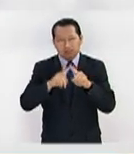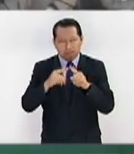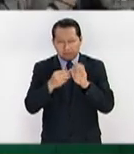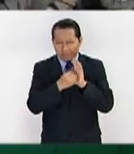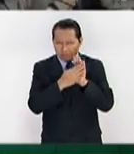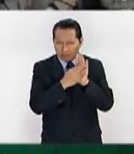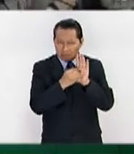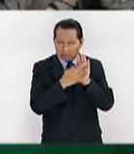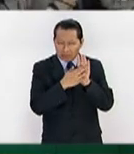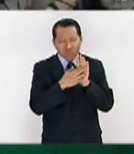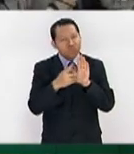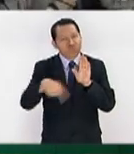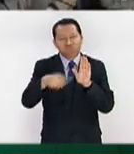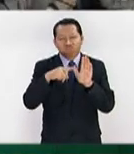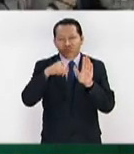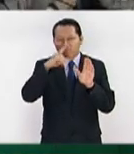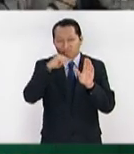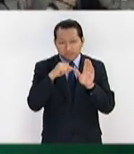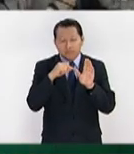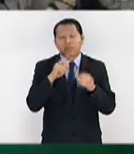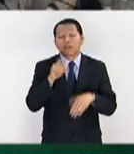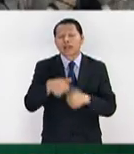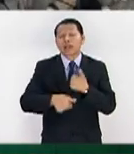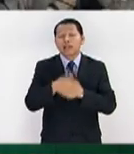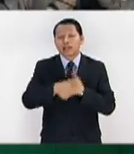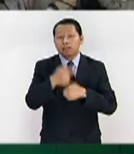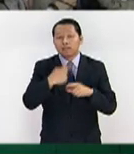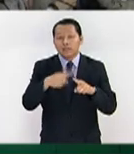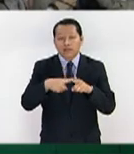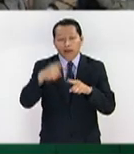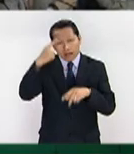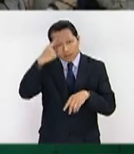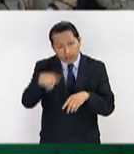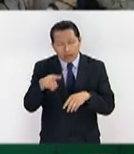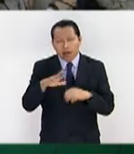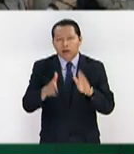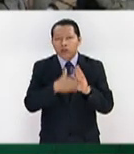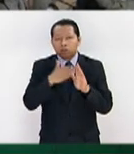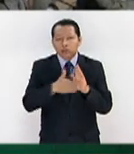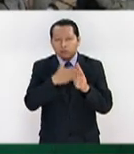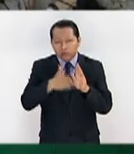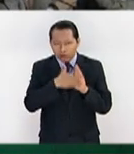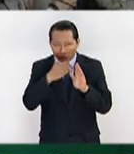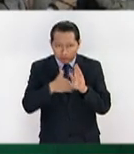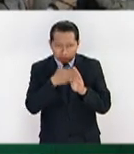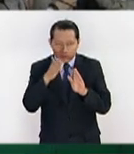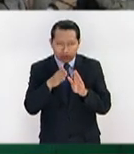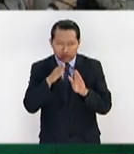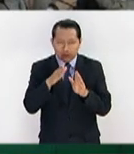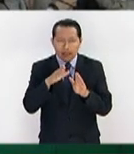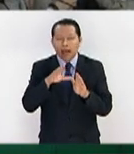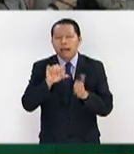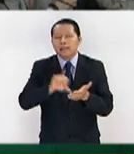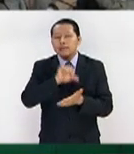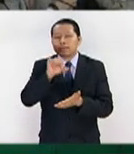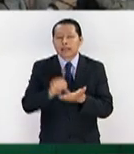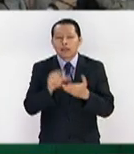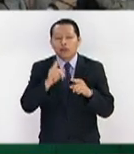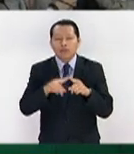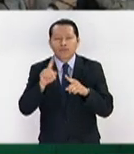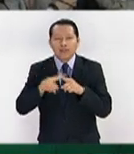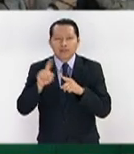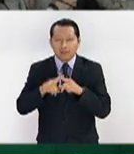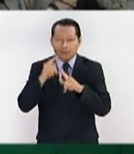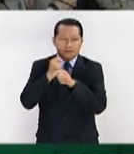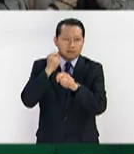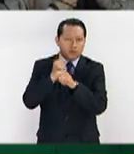anexos. La licitación para la construcción del Centro Intermodal de